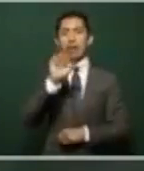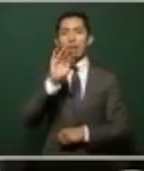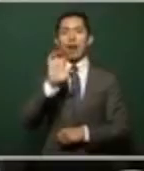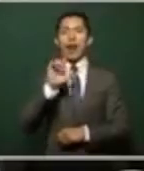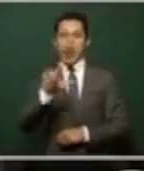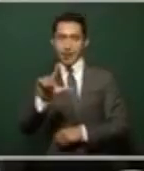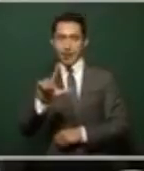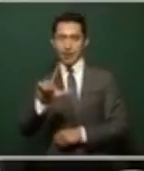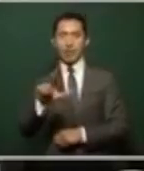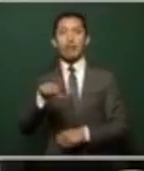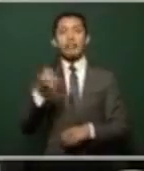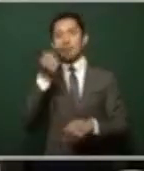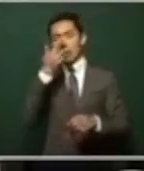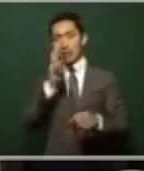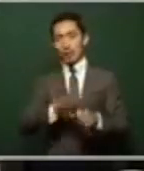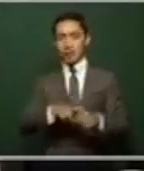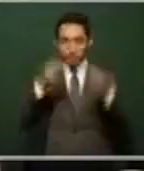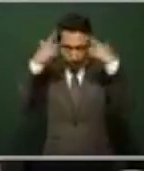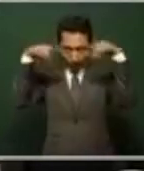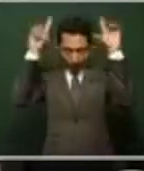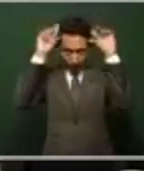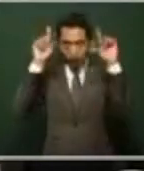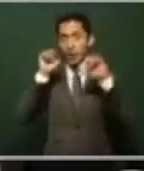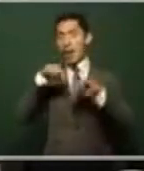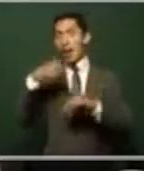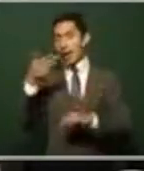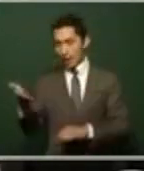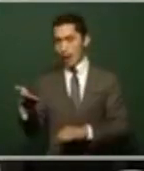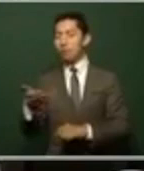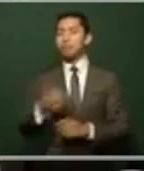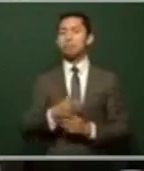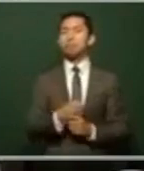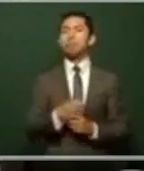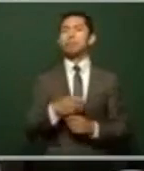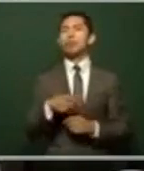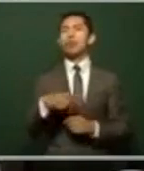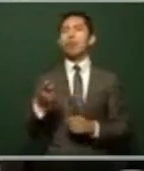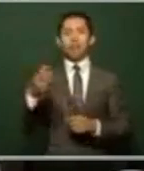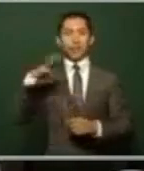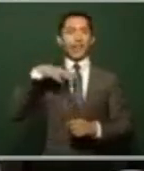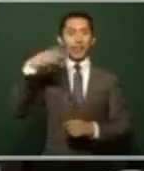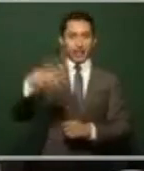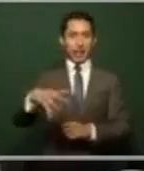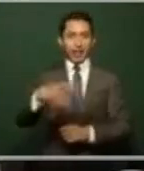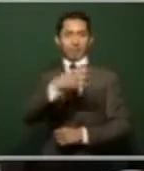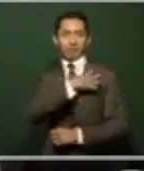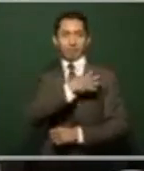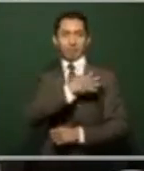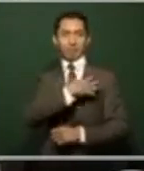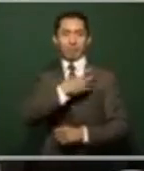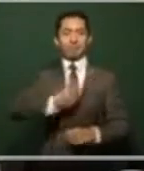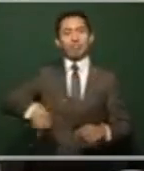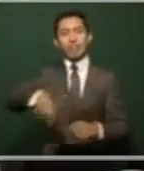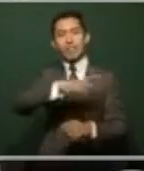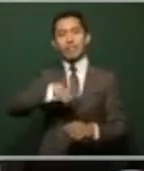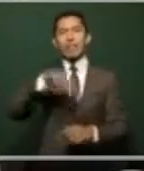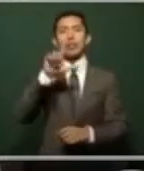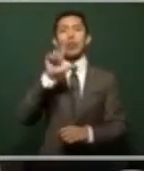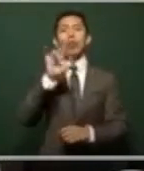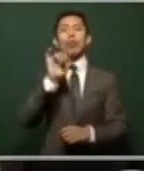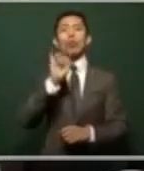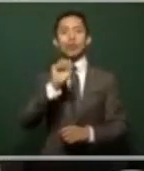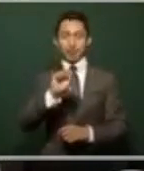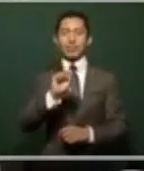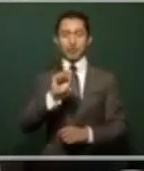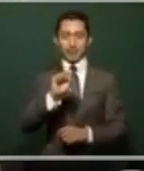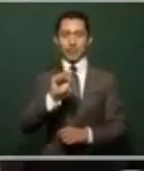Durán, secretario de la Marina, y el general de brigada Luis Rodríguez